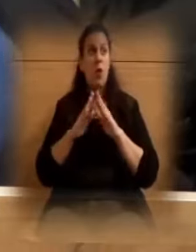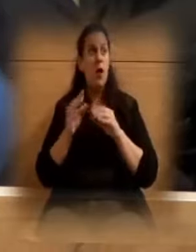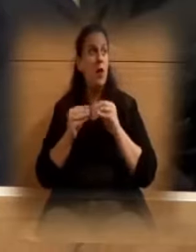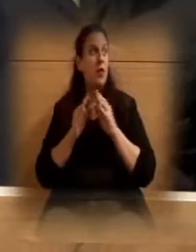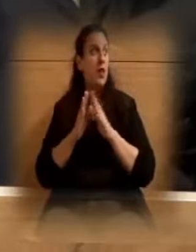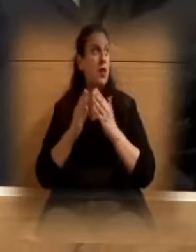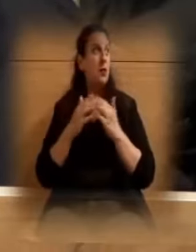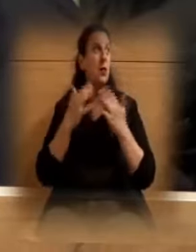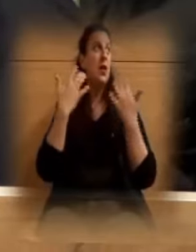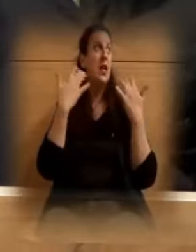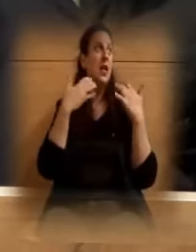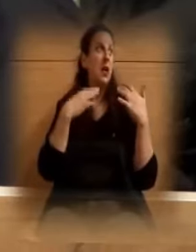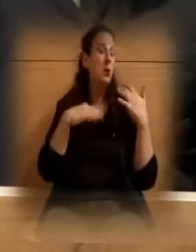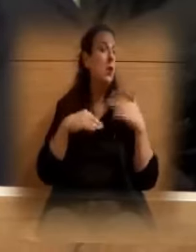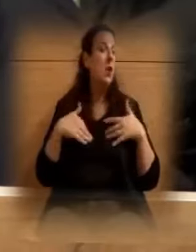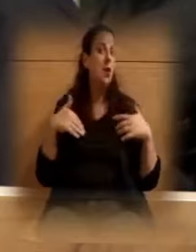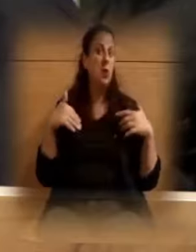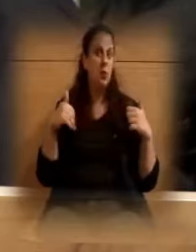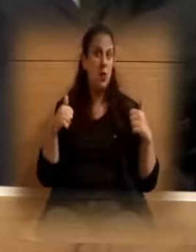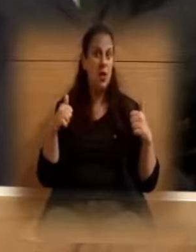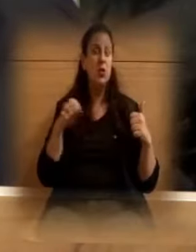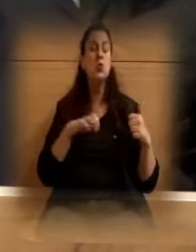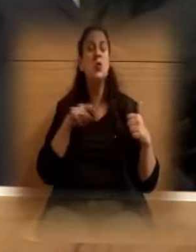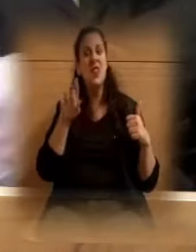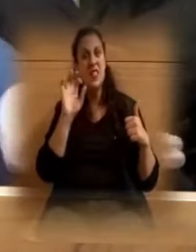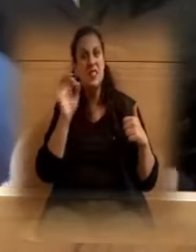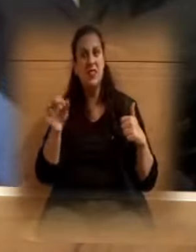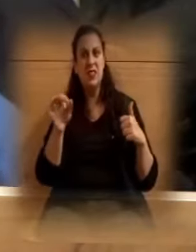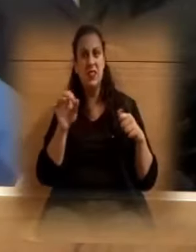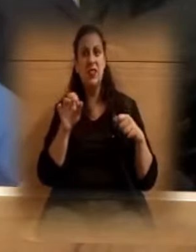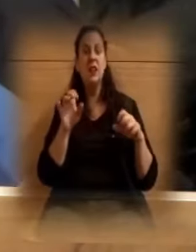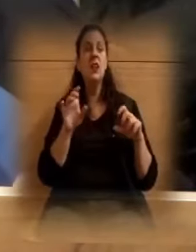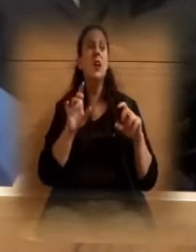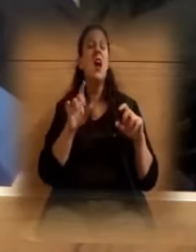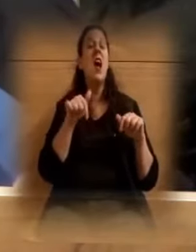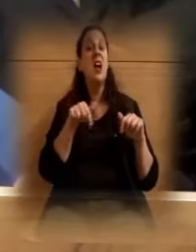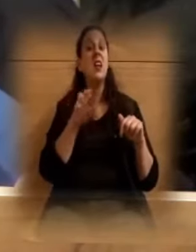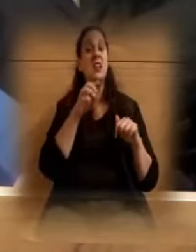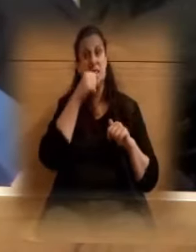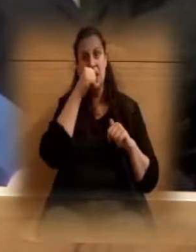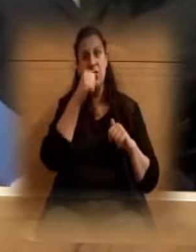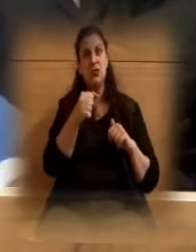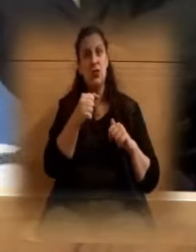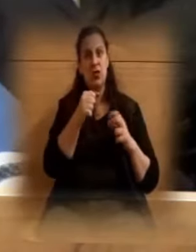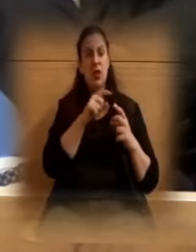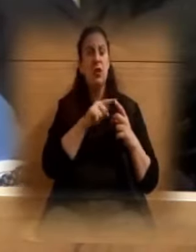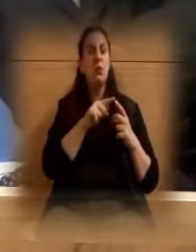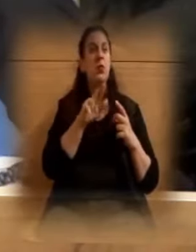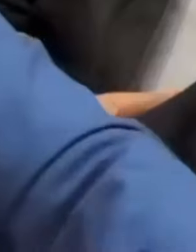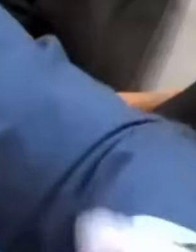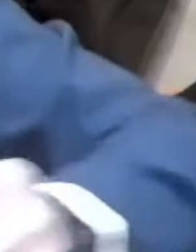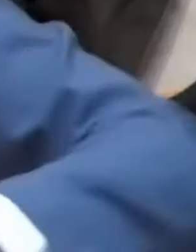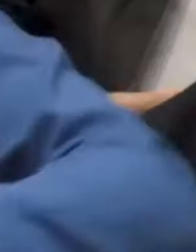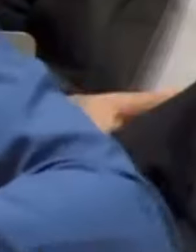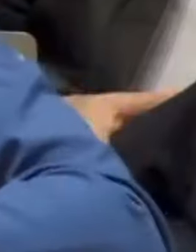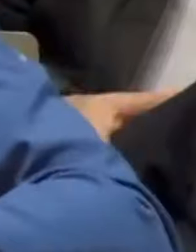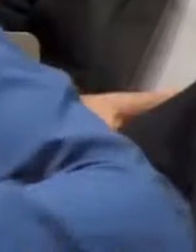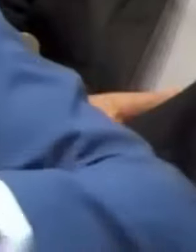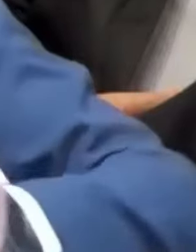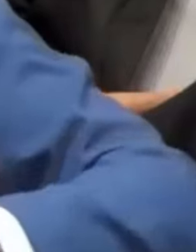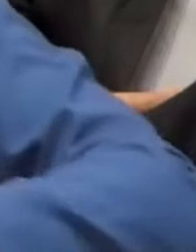usted se puede reír o sea usted Ustedes sí que son herederos y aquí está el partido socialista lo que hacían ustedes